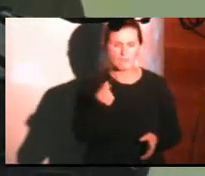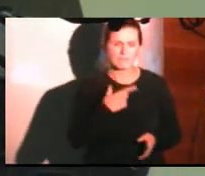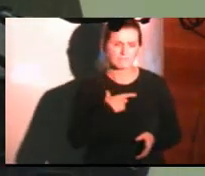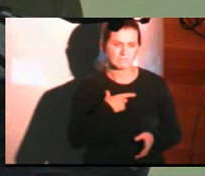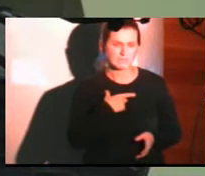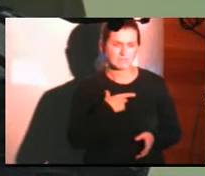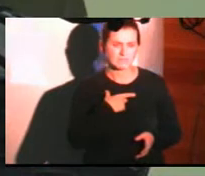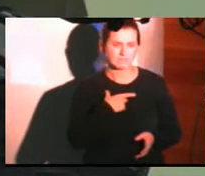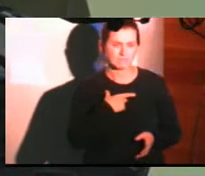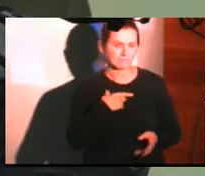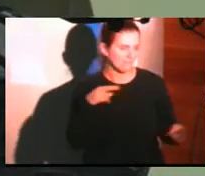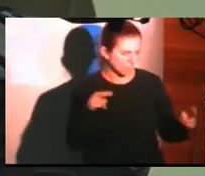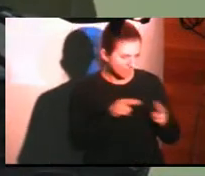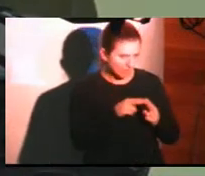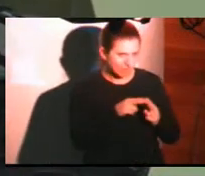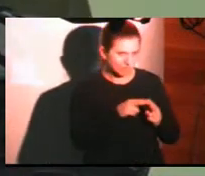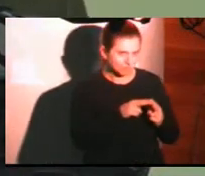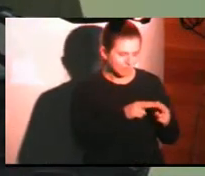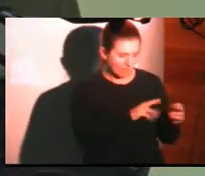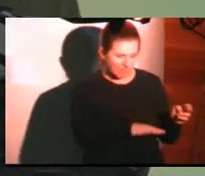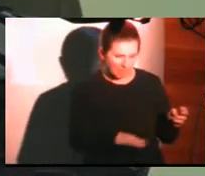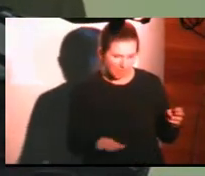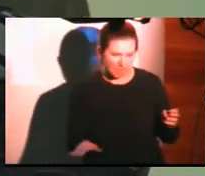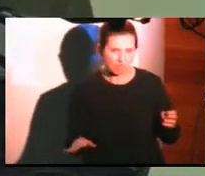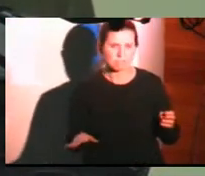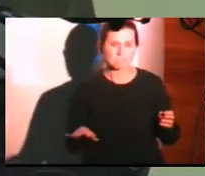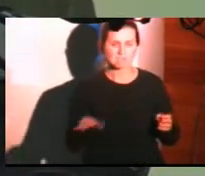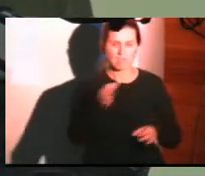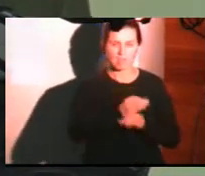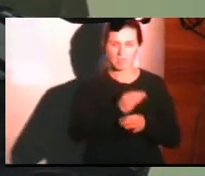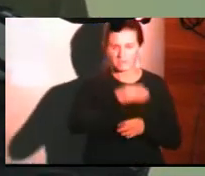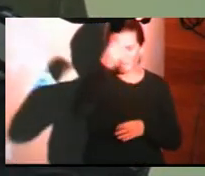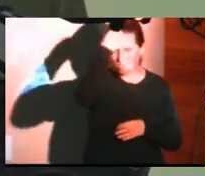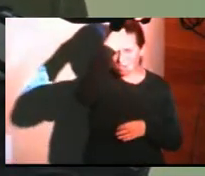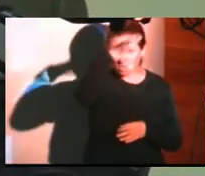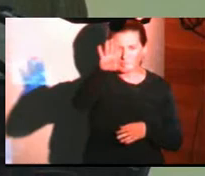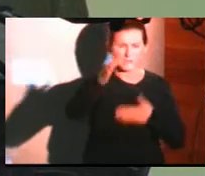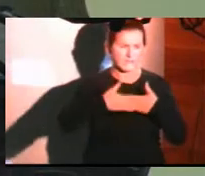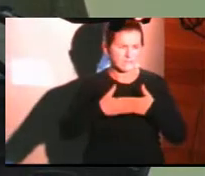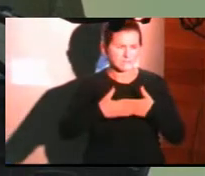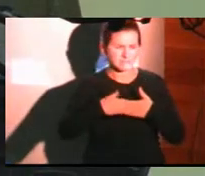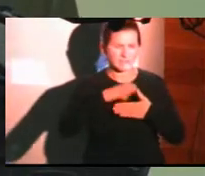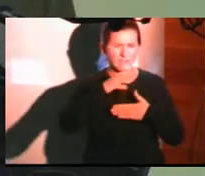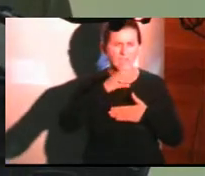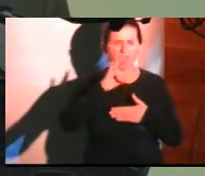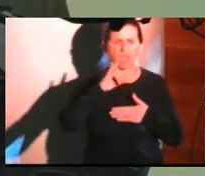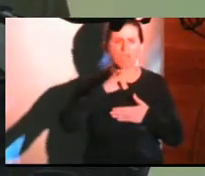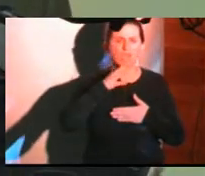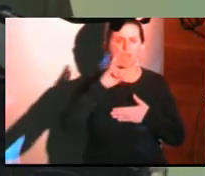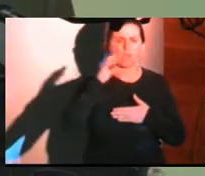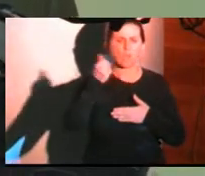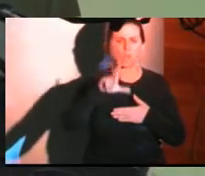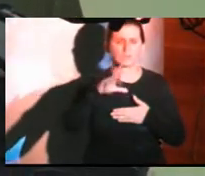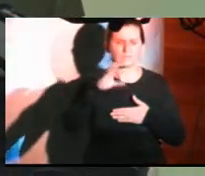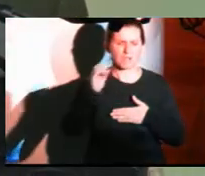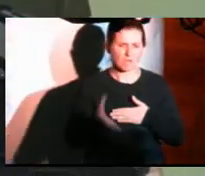alguno de los chicos de la zona rural cerca de Cutralcó y Plaza Huinco, las cortaderas, que se destacaba, lo mandaba a Don Bosco, a la escuela Don Bosco,